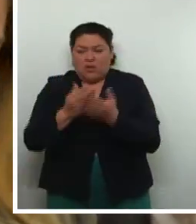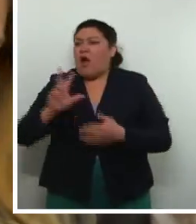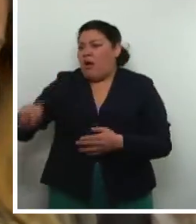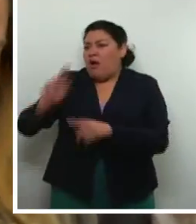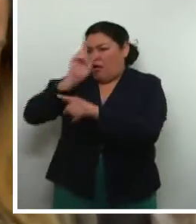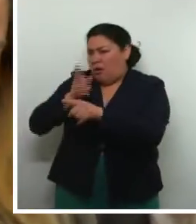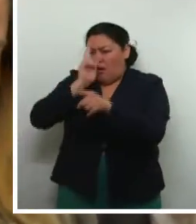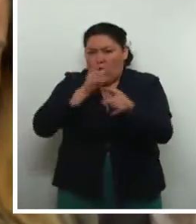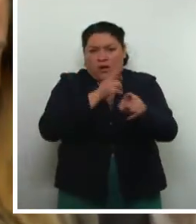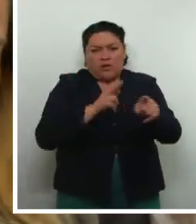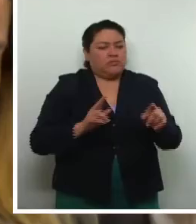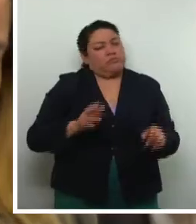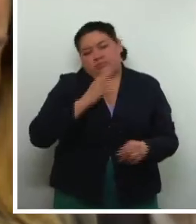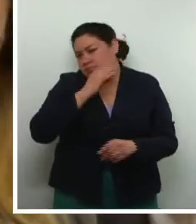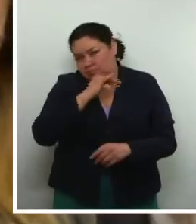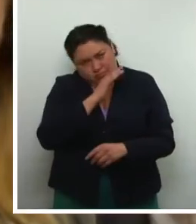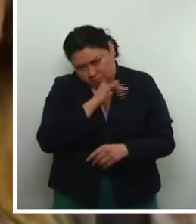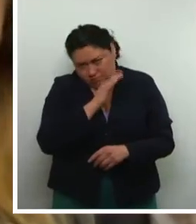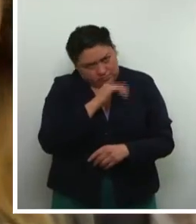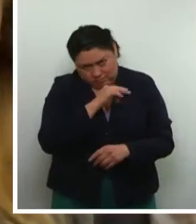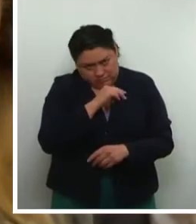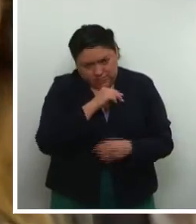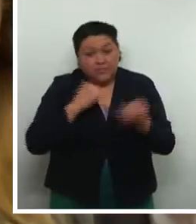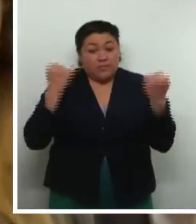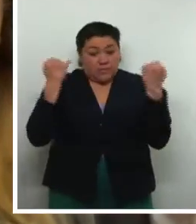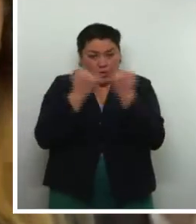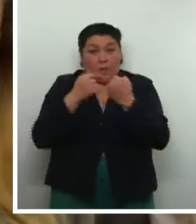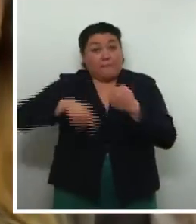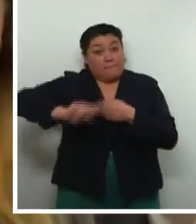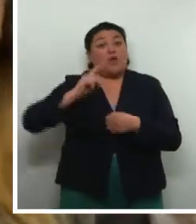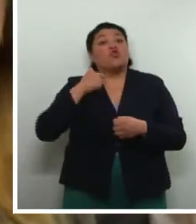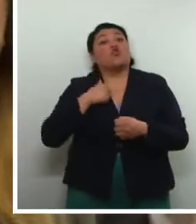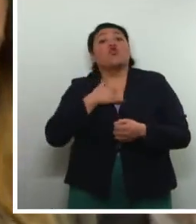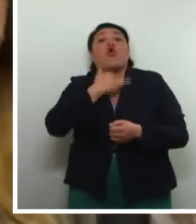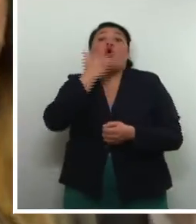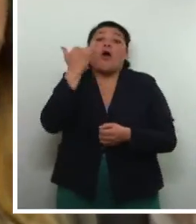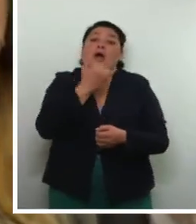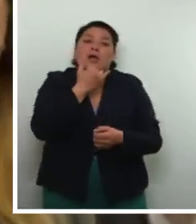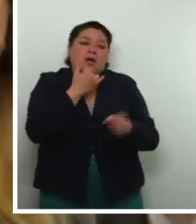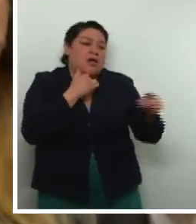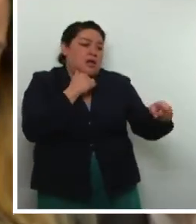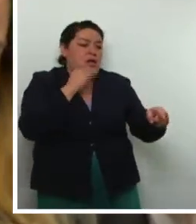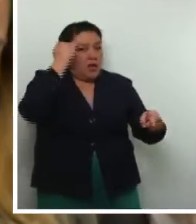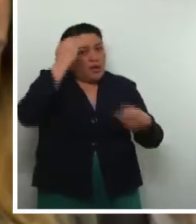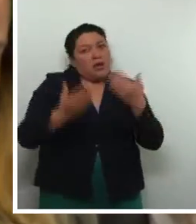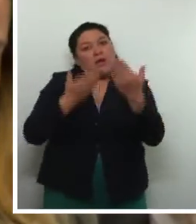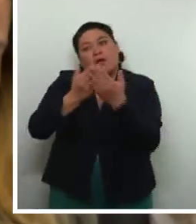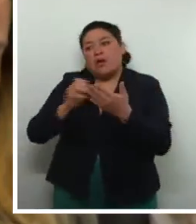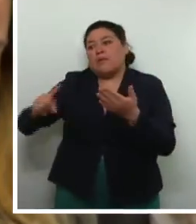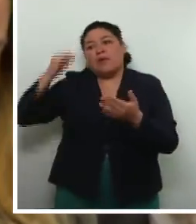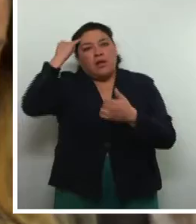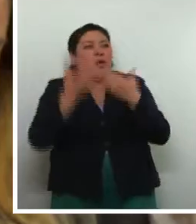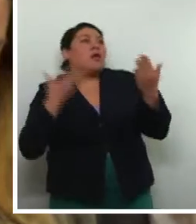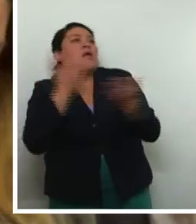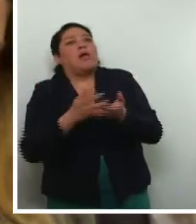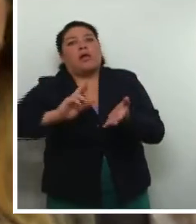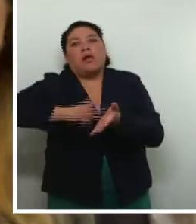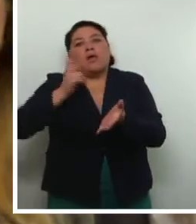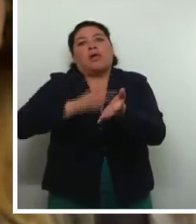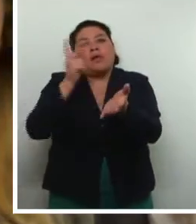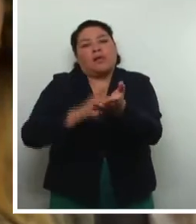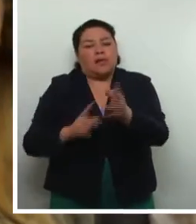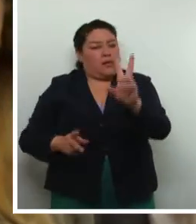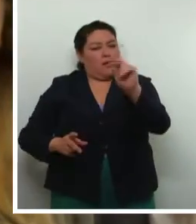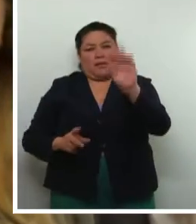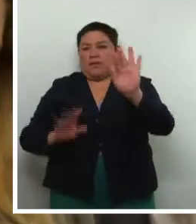de presentar sus reservas. Lo que no vale, creo yo, es presentar las mismas reservas, porque entonces sí ya estamos